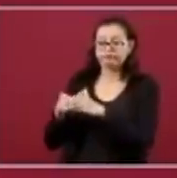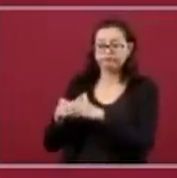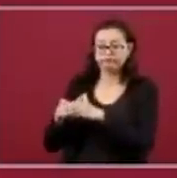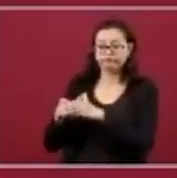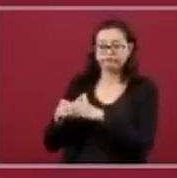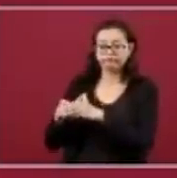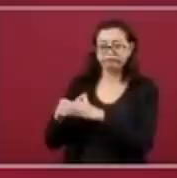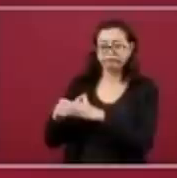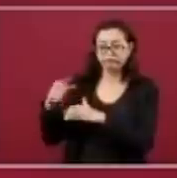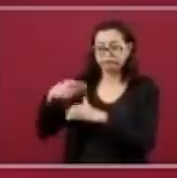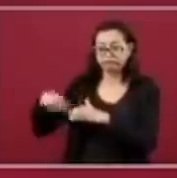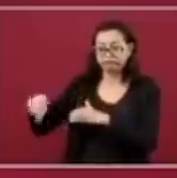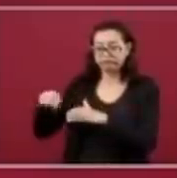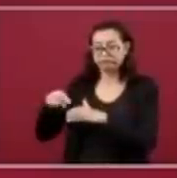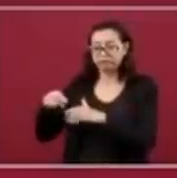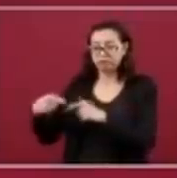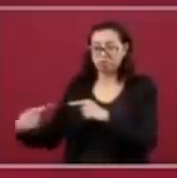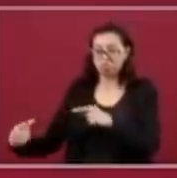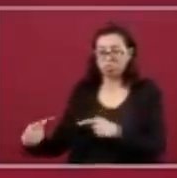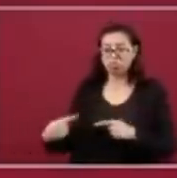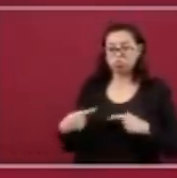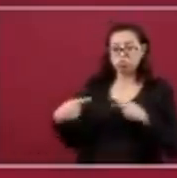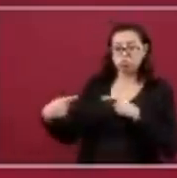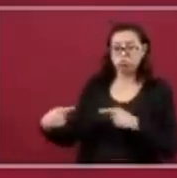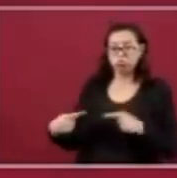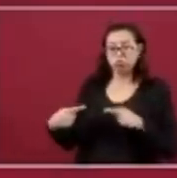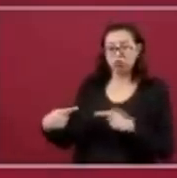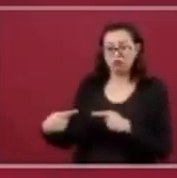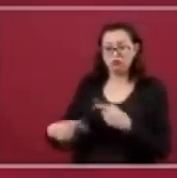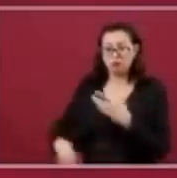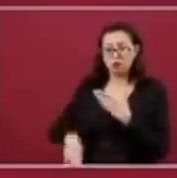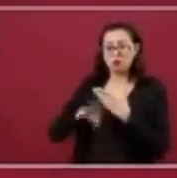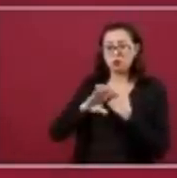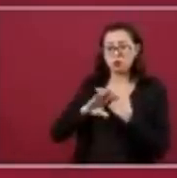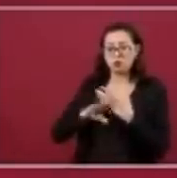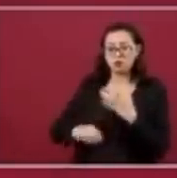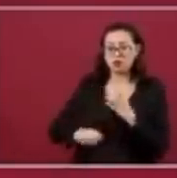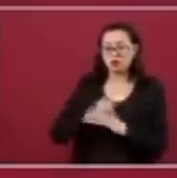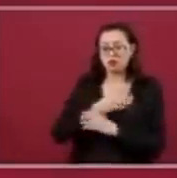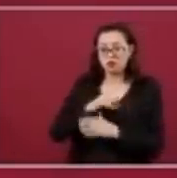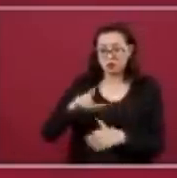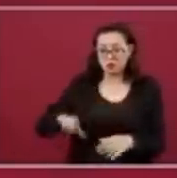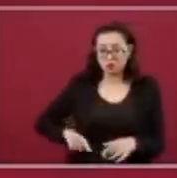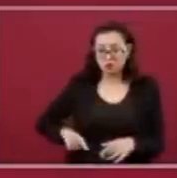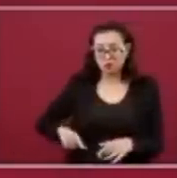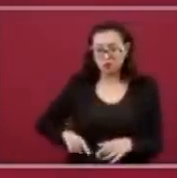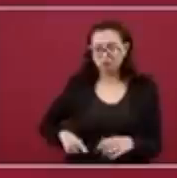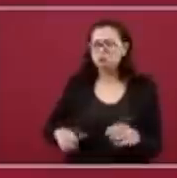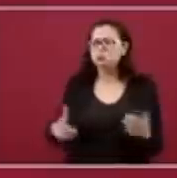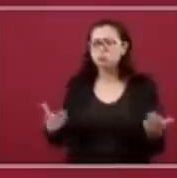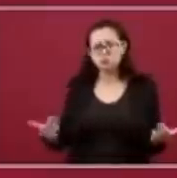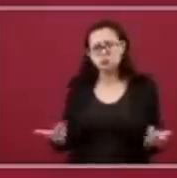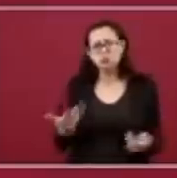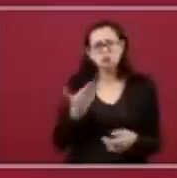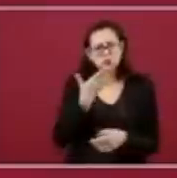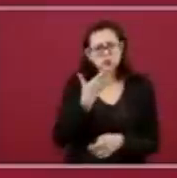hacer oposición al nuevo gobierno, pues es legítimo.